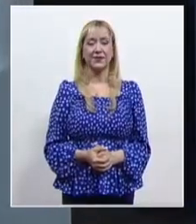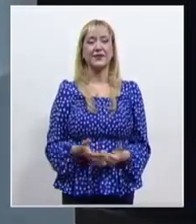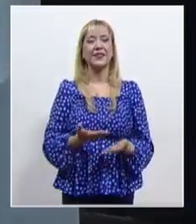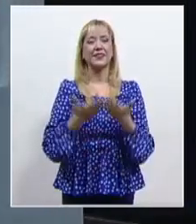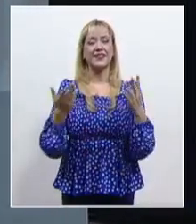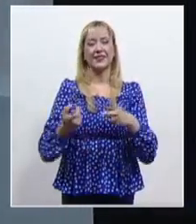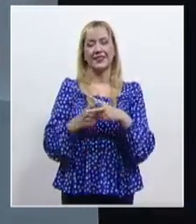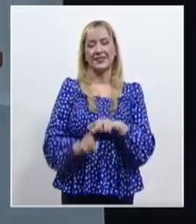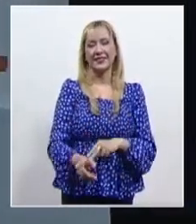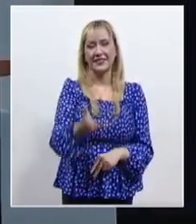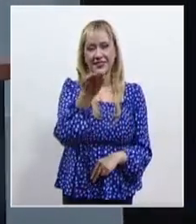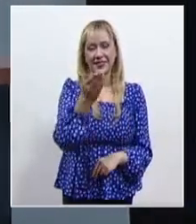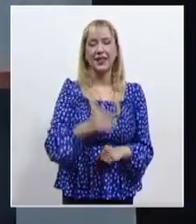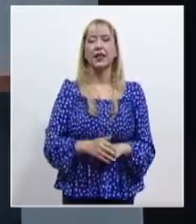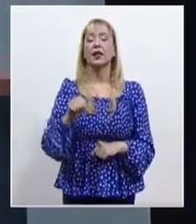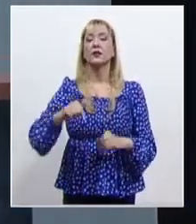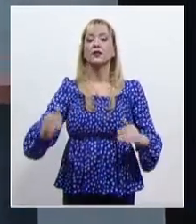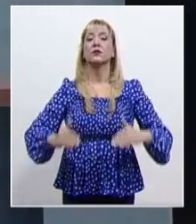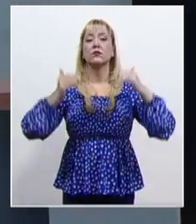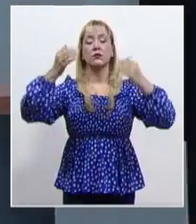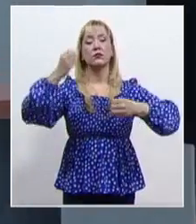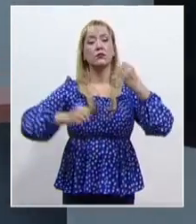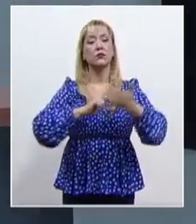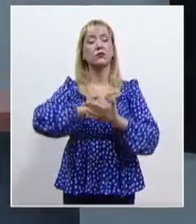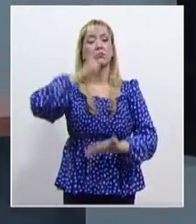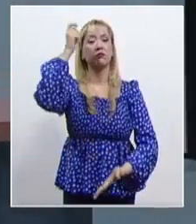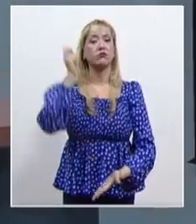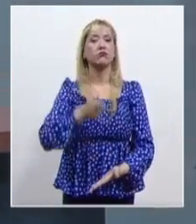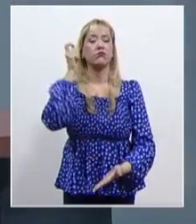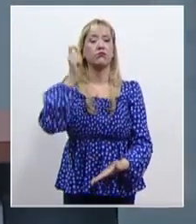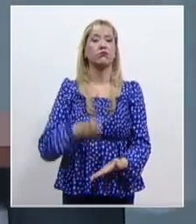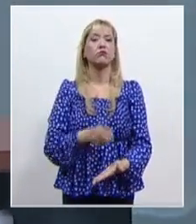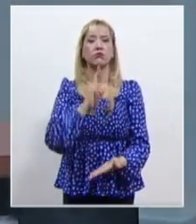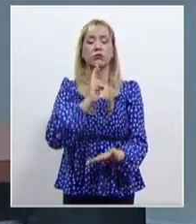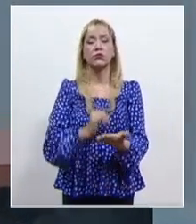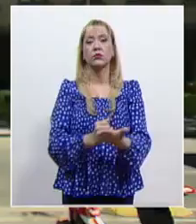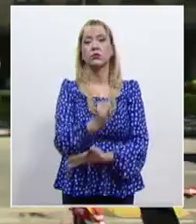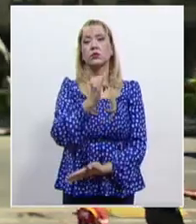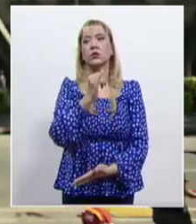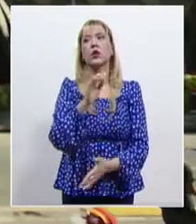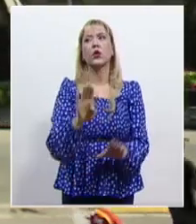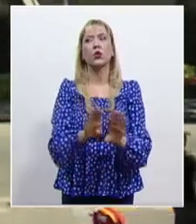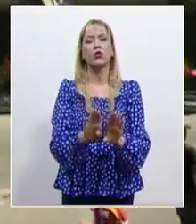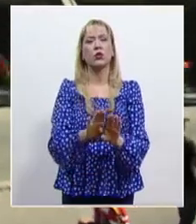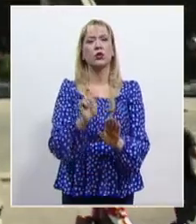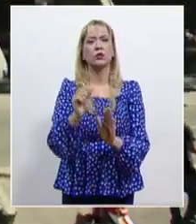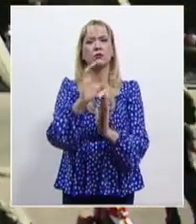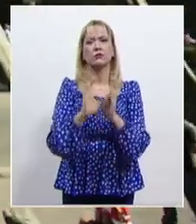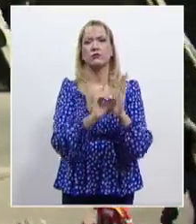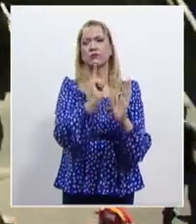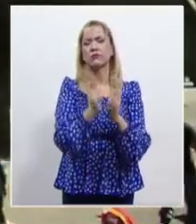Iniciamos con la información porque la Suprema Corte publicó la sentencia del Pleno en la acción de inconstitucionalidad